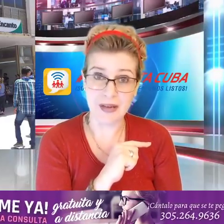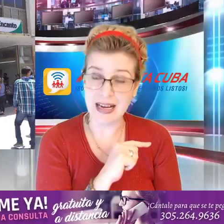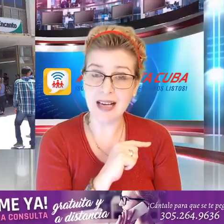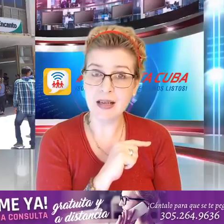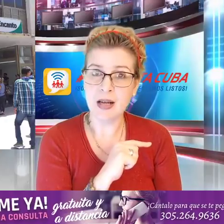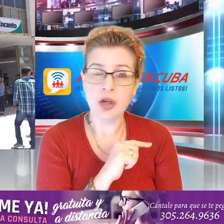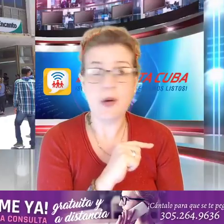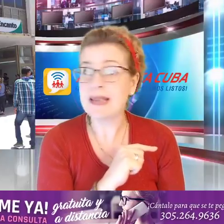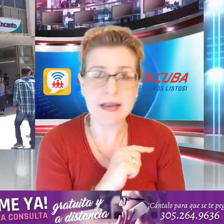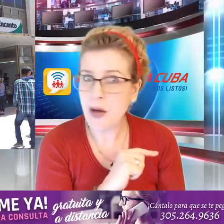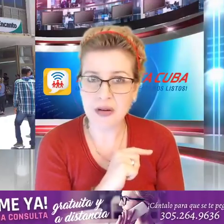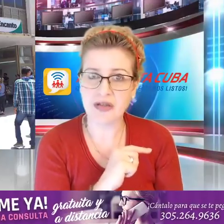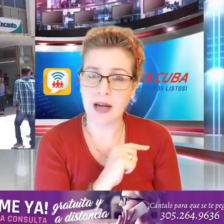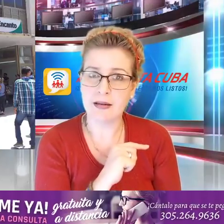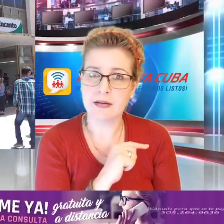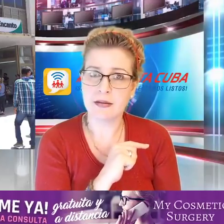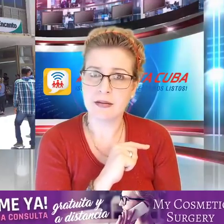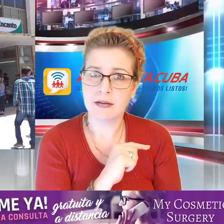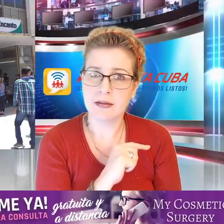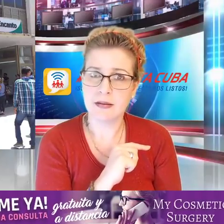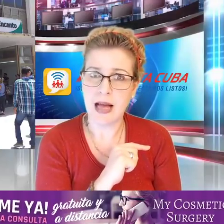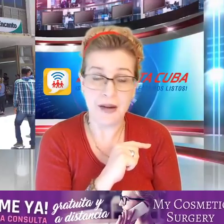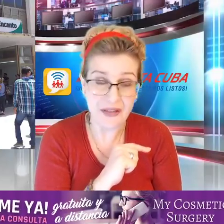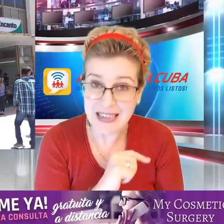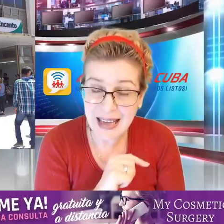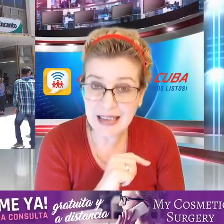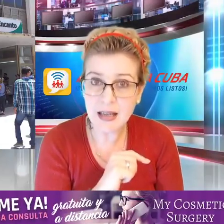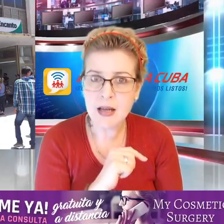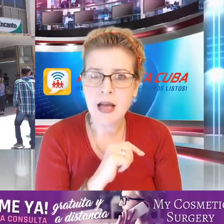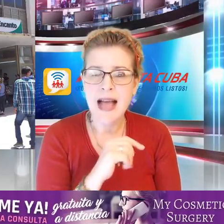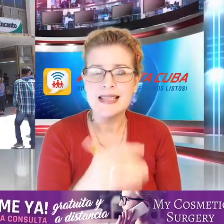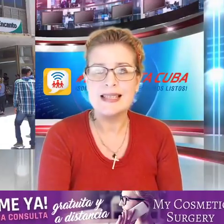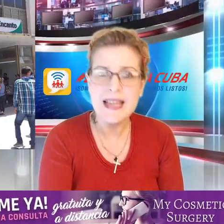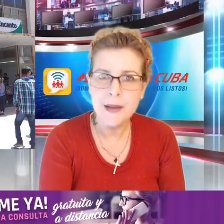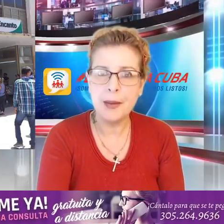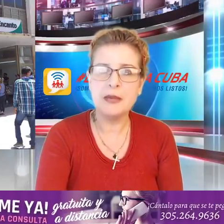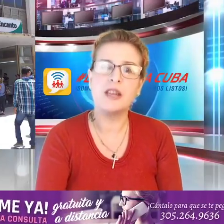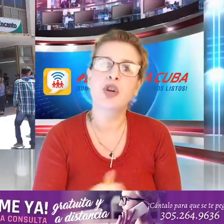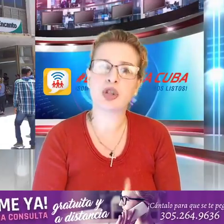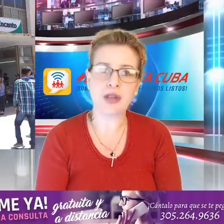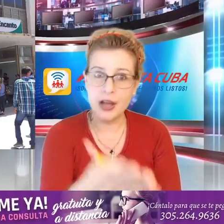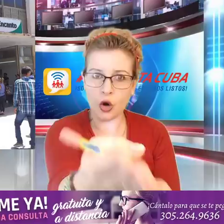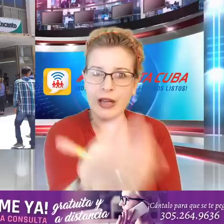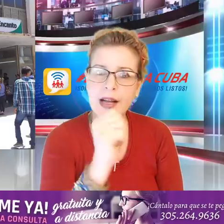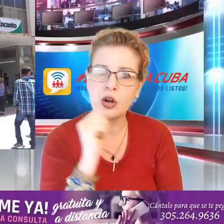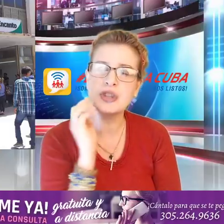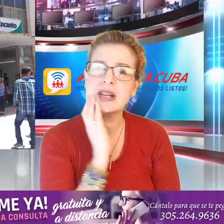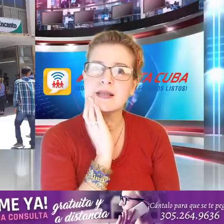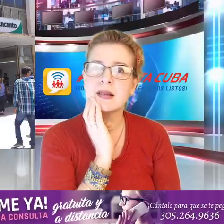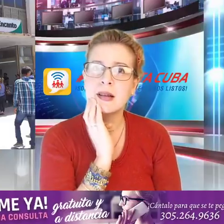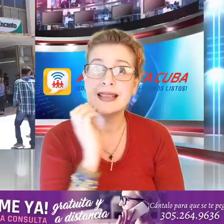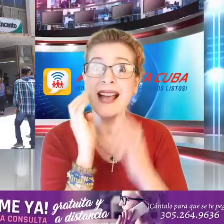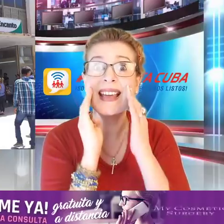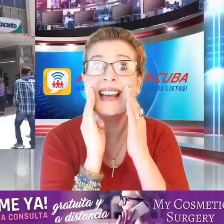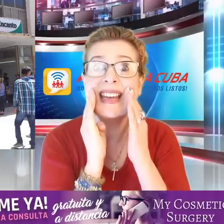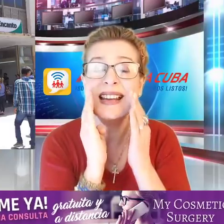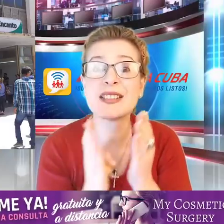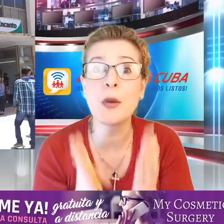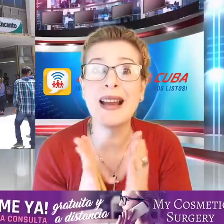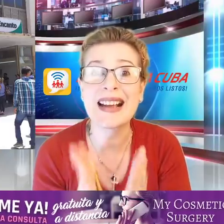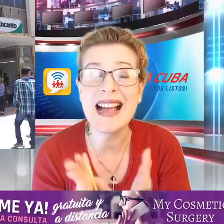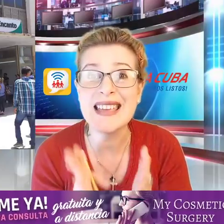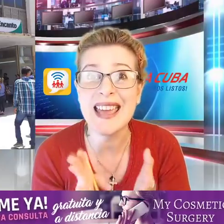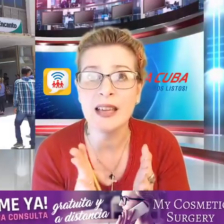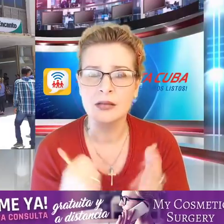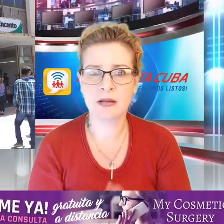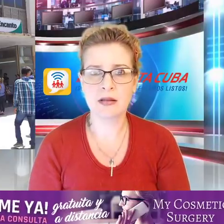Entonces, al final, no han cerrado frontera. Al final, siguen permitiendo el contagio con estas cosas. Saquen el ejército